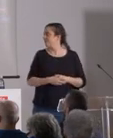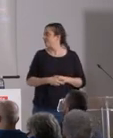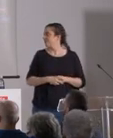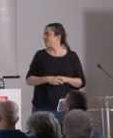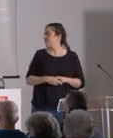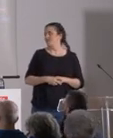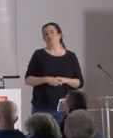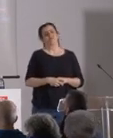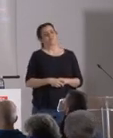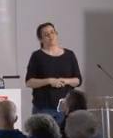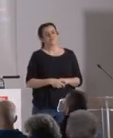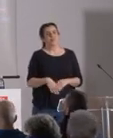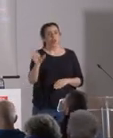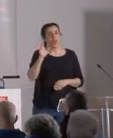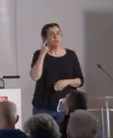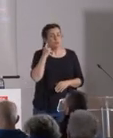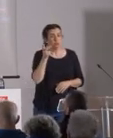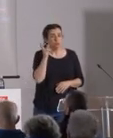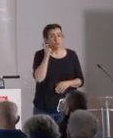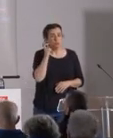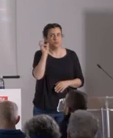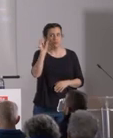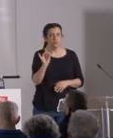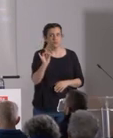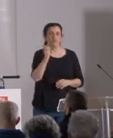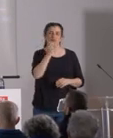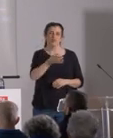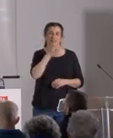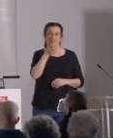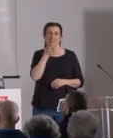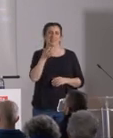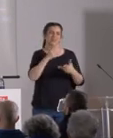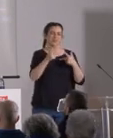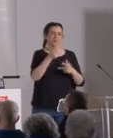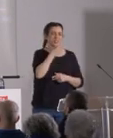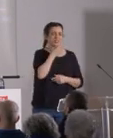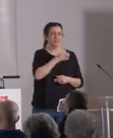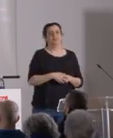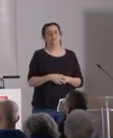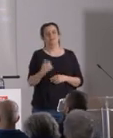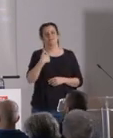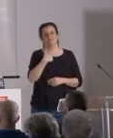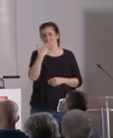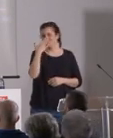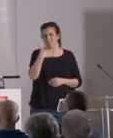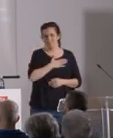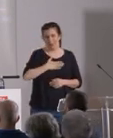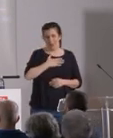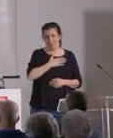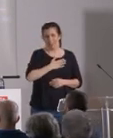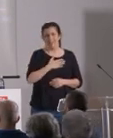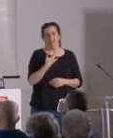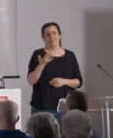Pues, hola, ¿se me oye? Sí, vale, pues buenas tardes de nuevo, Sara Chaldeón. Es un auténtico placer compartir